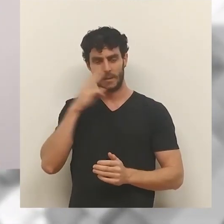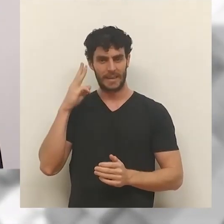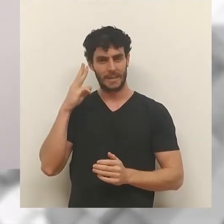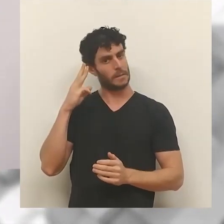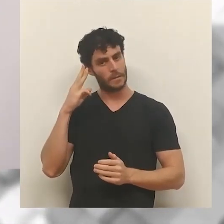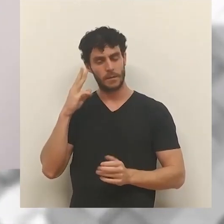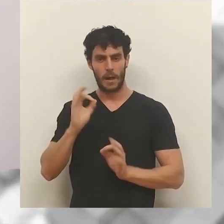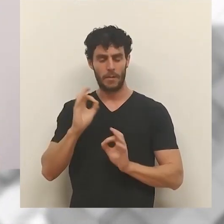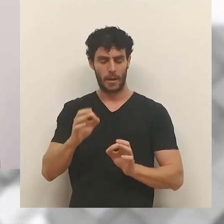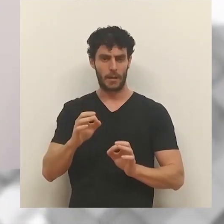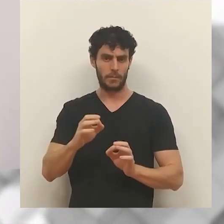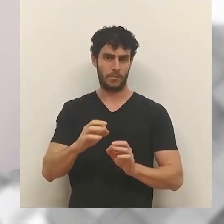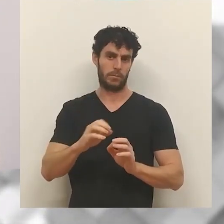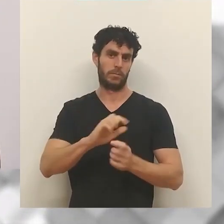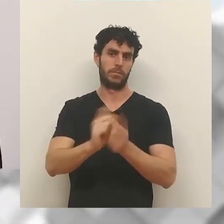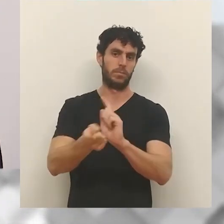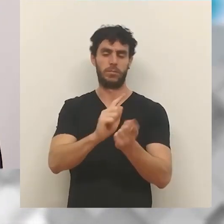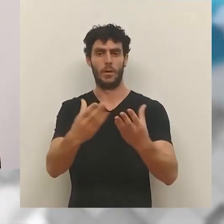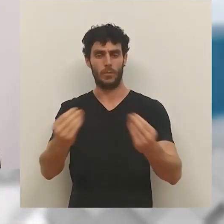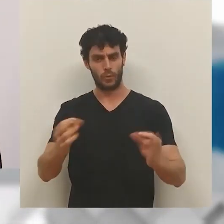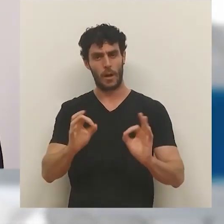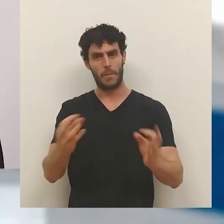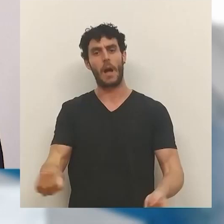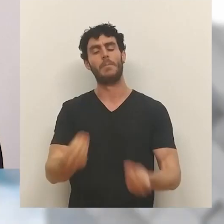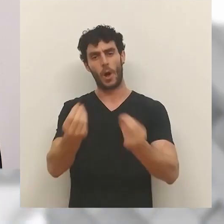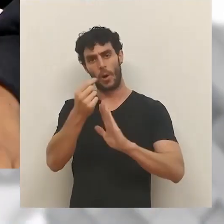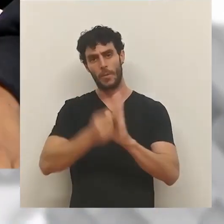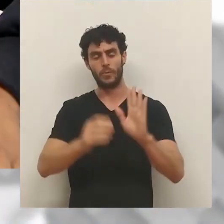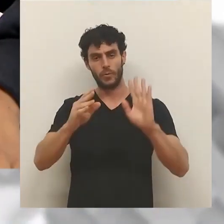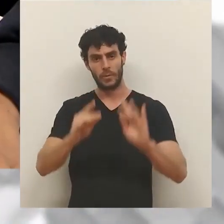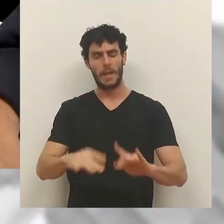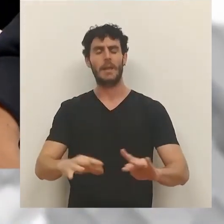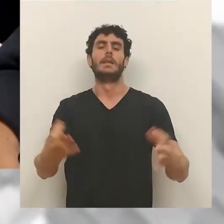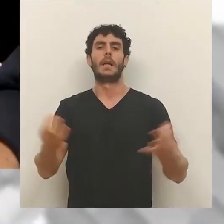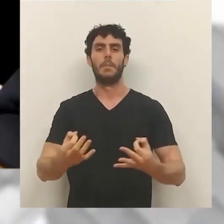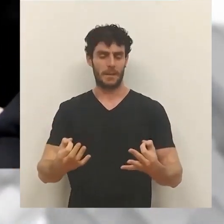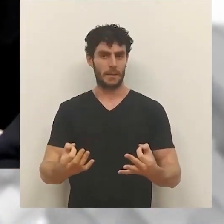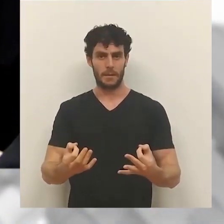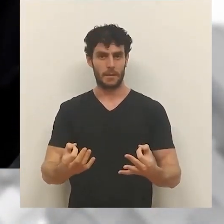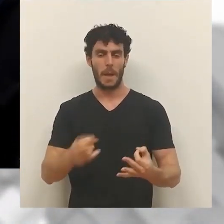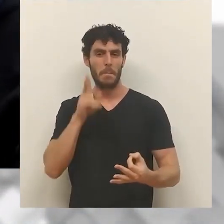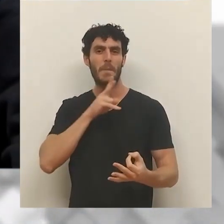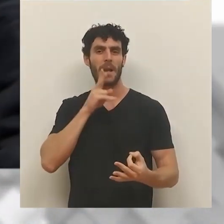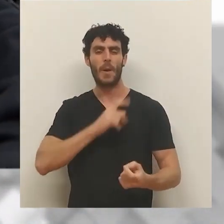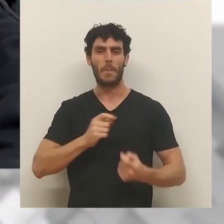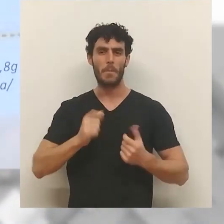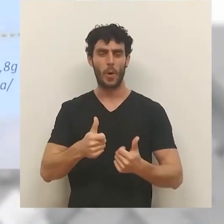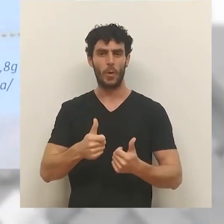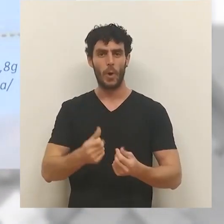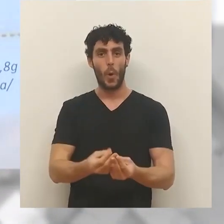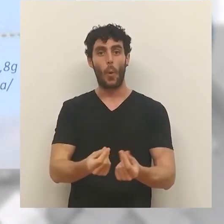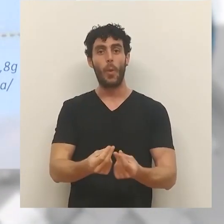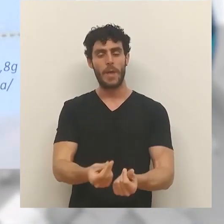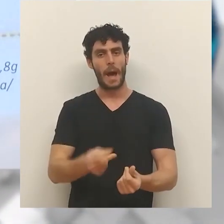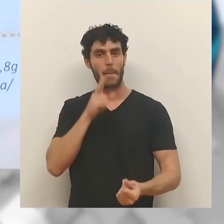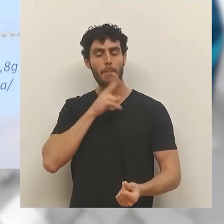Igual desde hace dos o tres años están cambiando mucho las cosas y sí que han mejorado considerablemente los menús. Lo que ocurre es que se limitan a